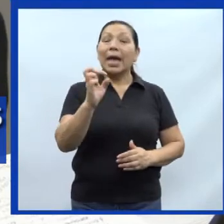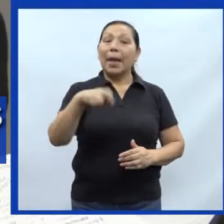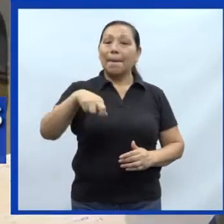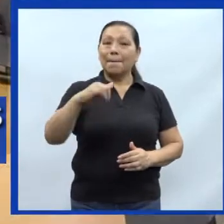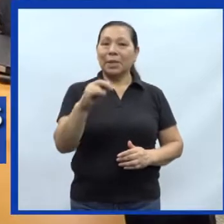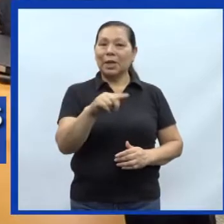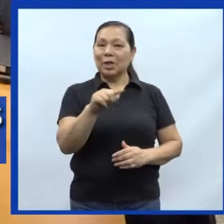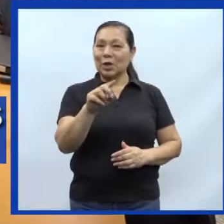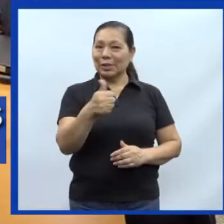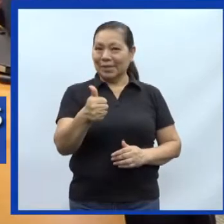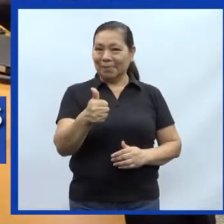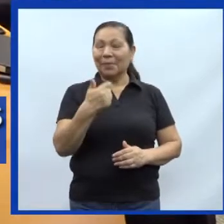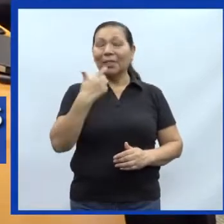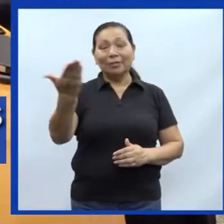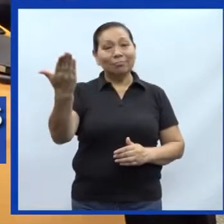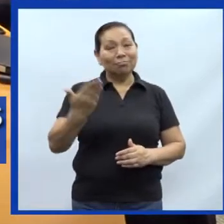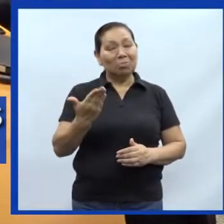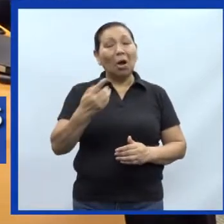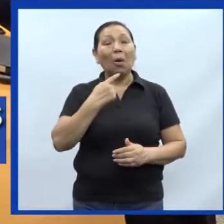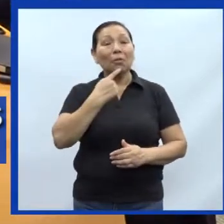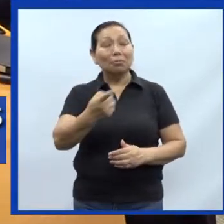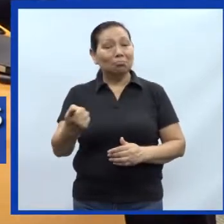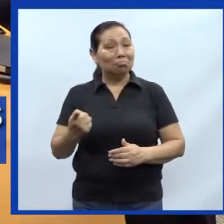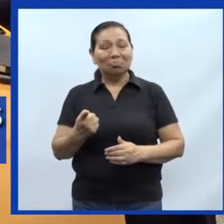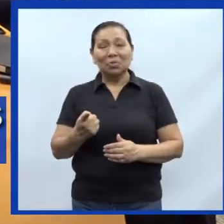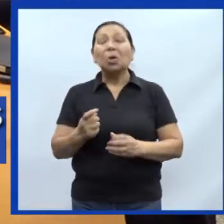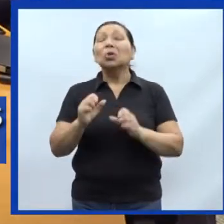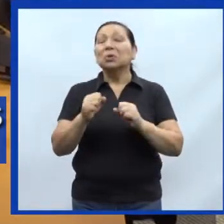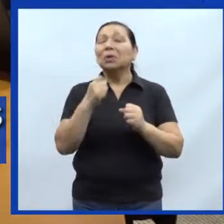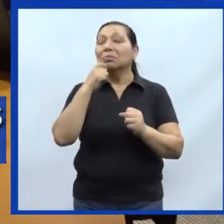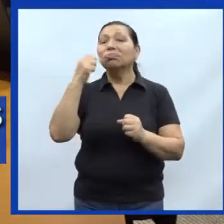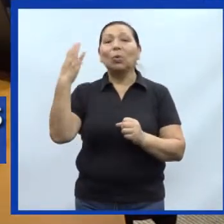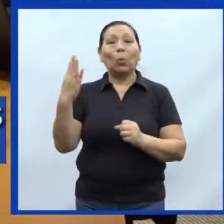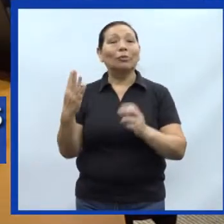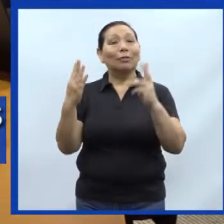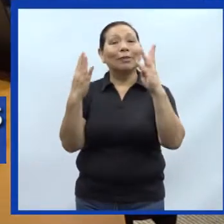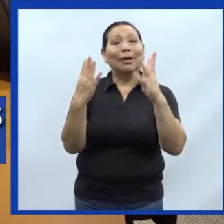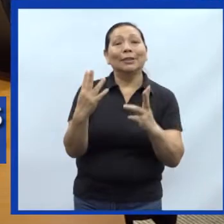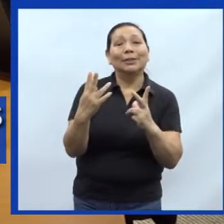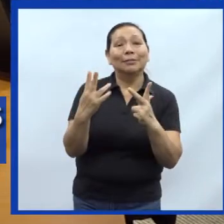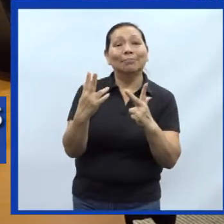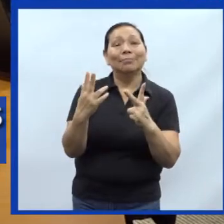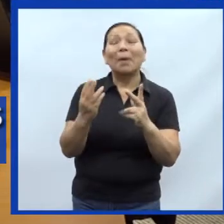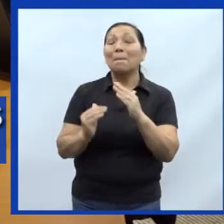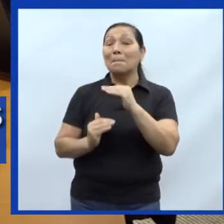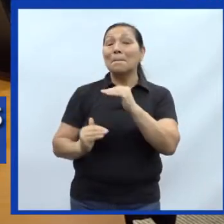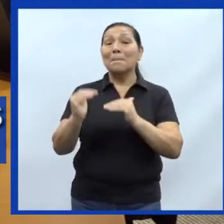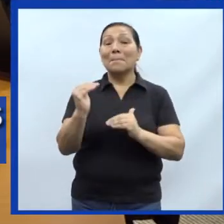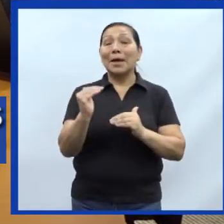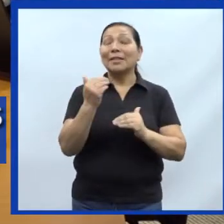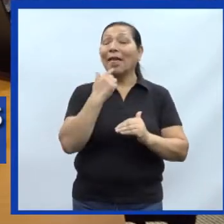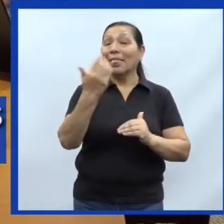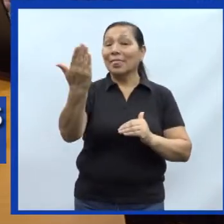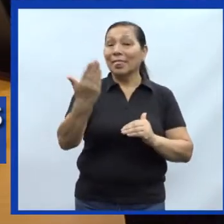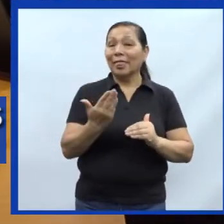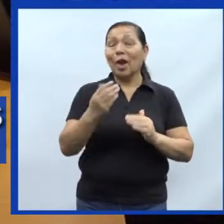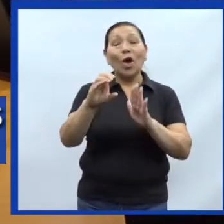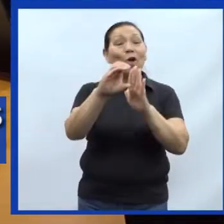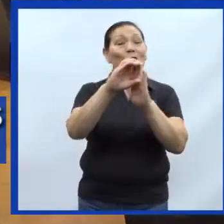Espinosa Saldaña Barrera se pronunciaron por declararla fundada. Con la decisión de la mayoría, se ratificó